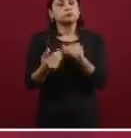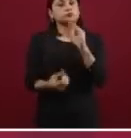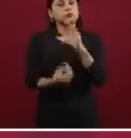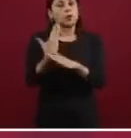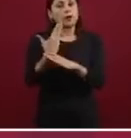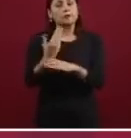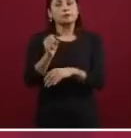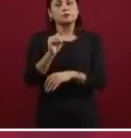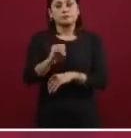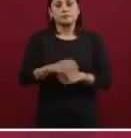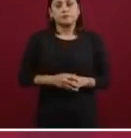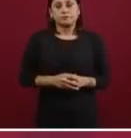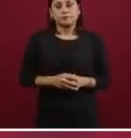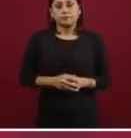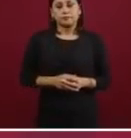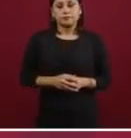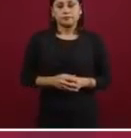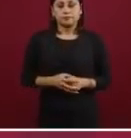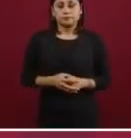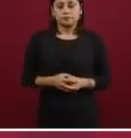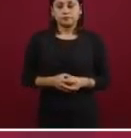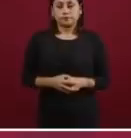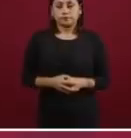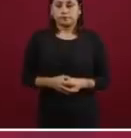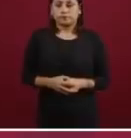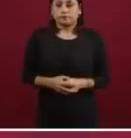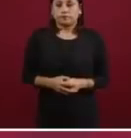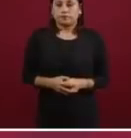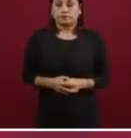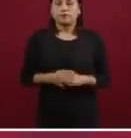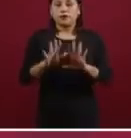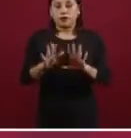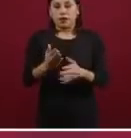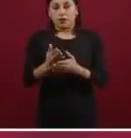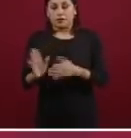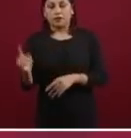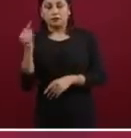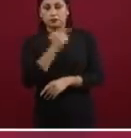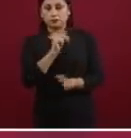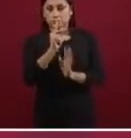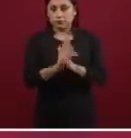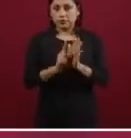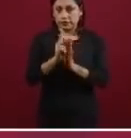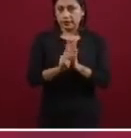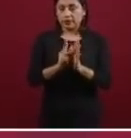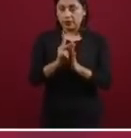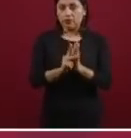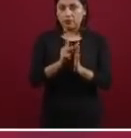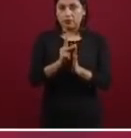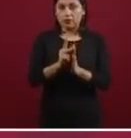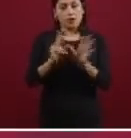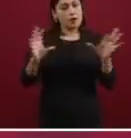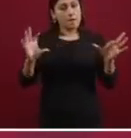y eso otro a lo que acabamos de ver ahora en el